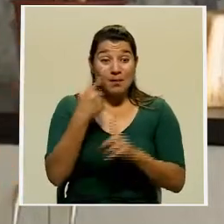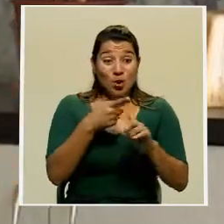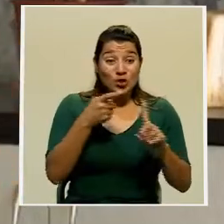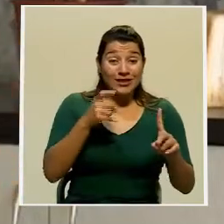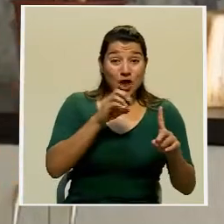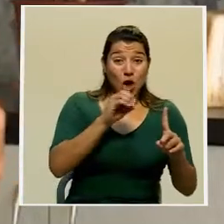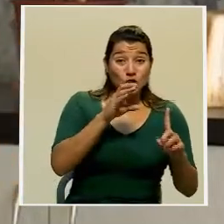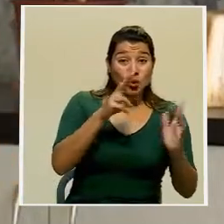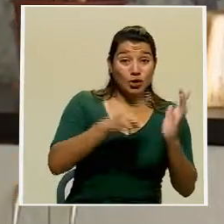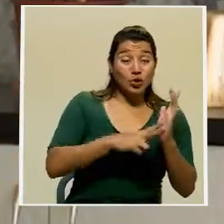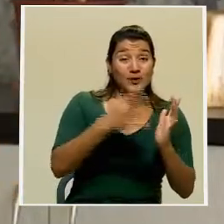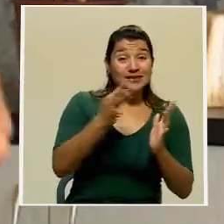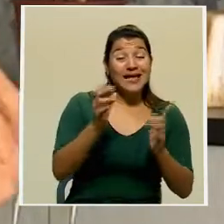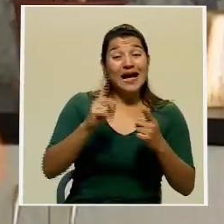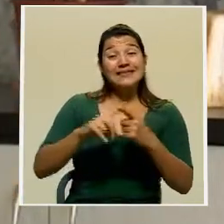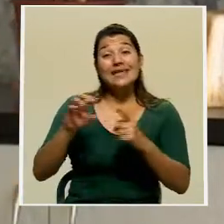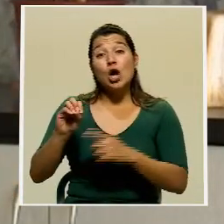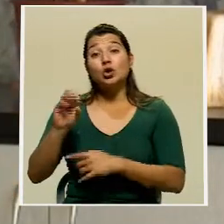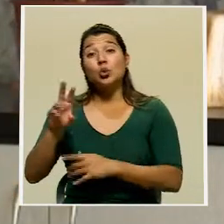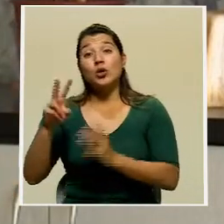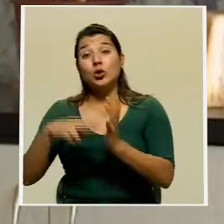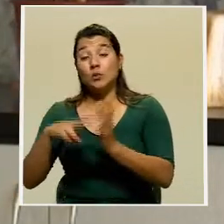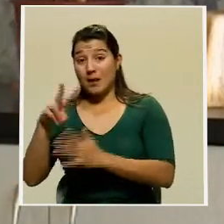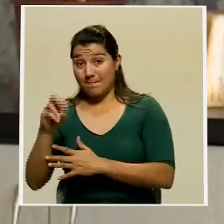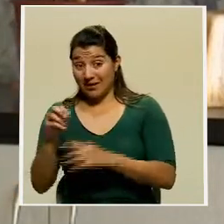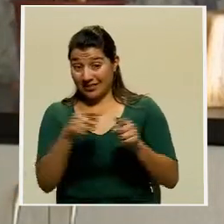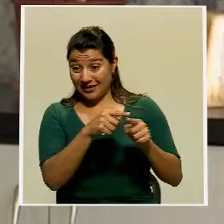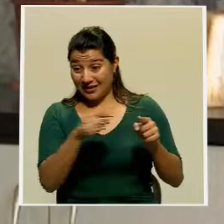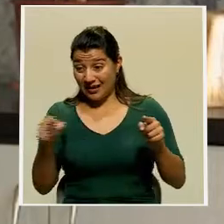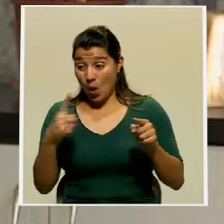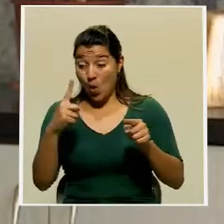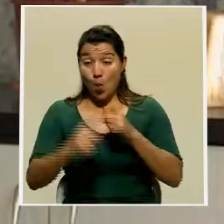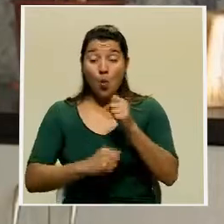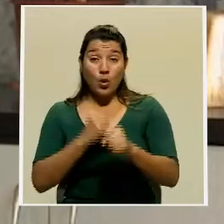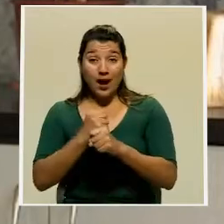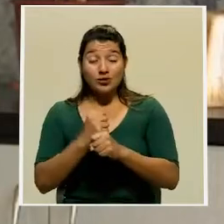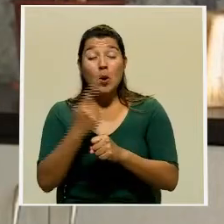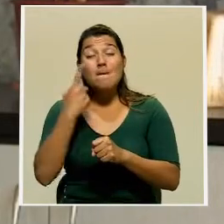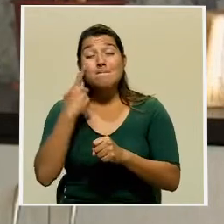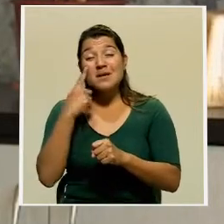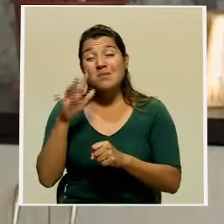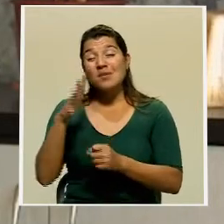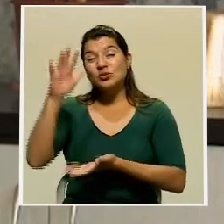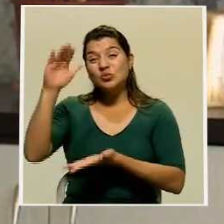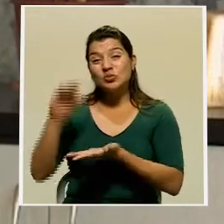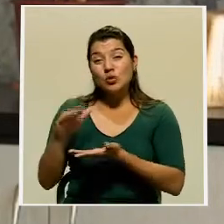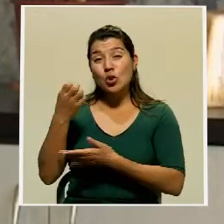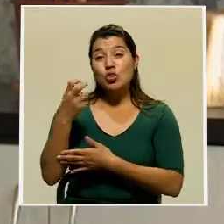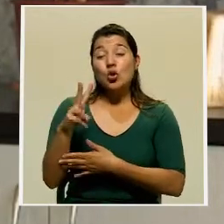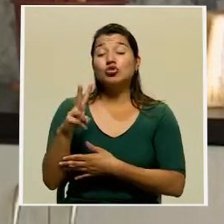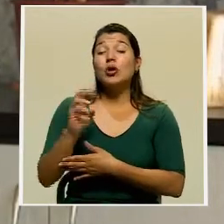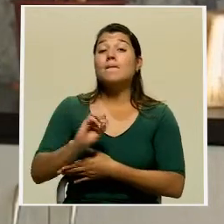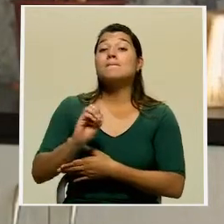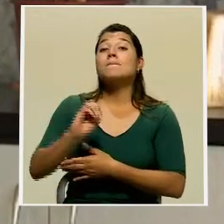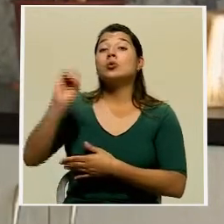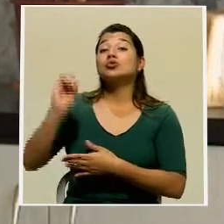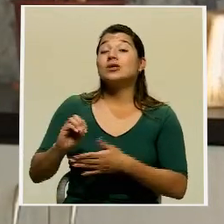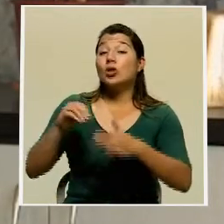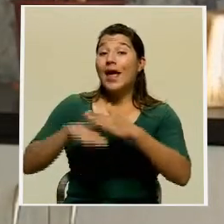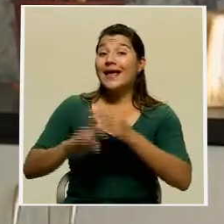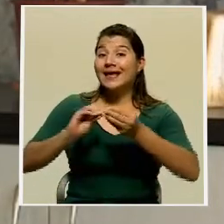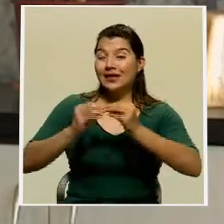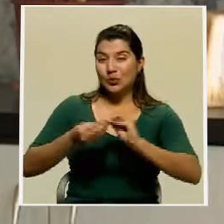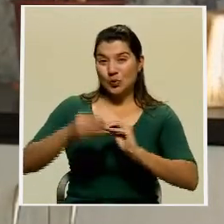a octubre de 2020. En el lapso de un año hubo una reducción como del 12% en la cantidad de tarjetas,